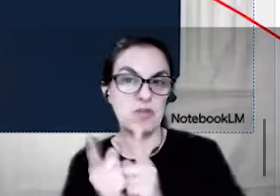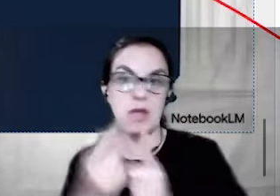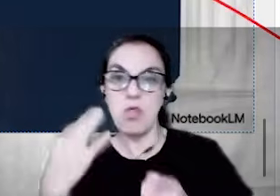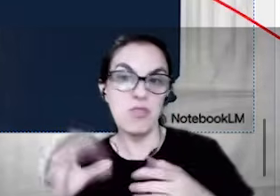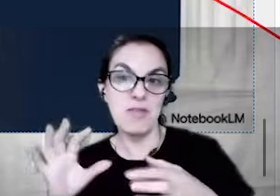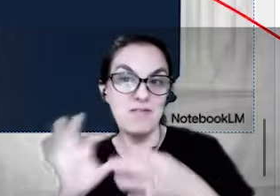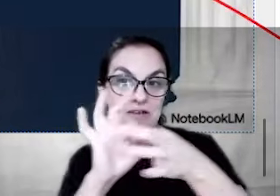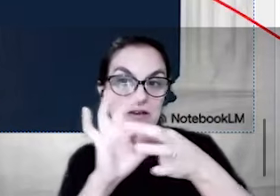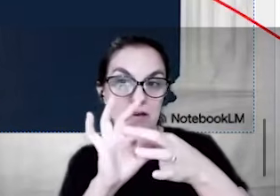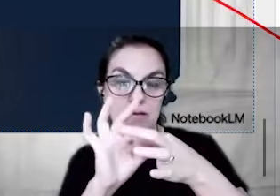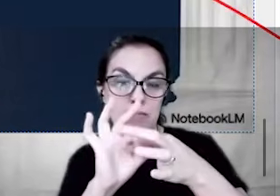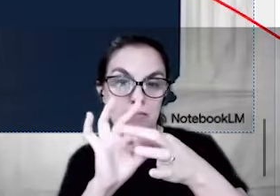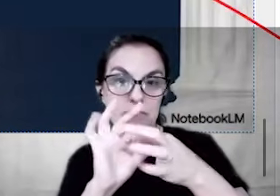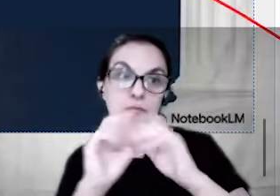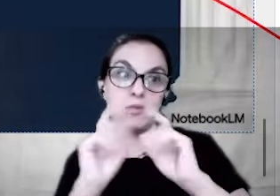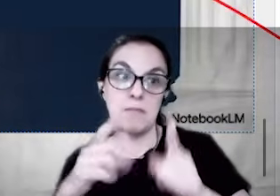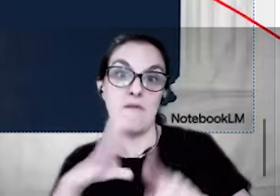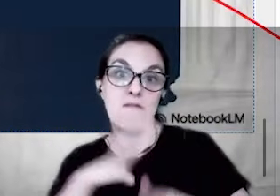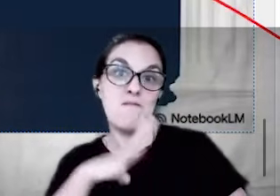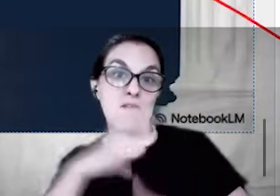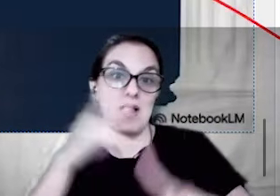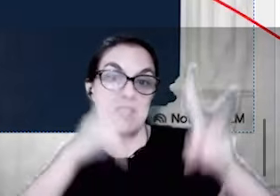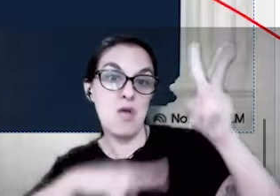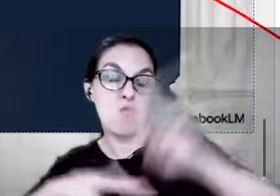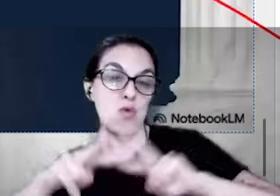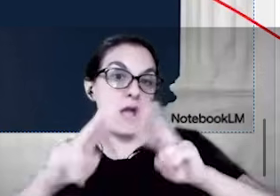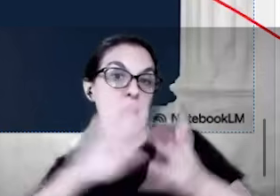ver cómo se exteriorizarán.